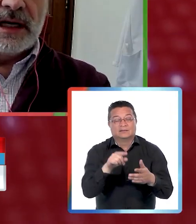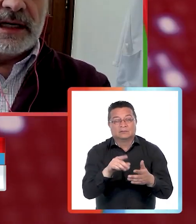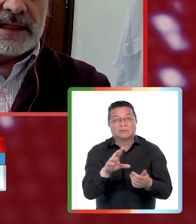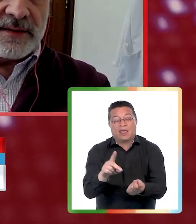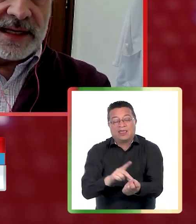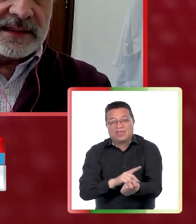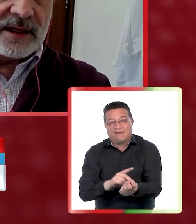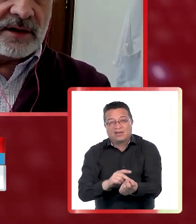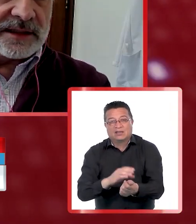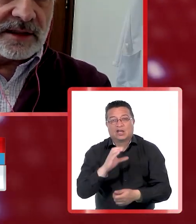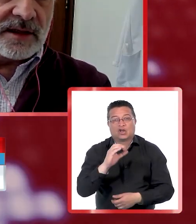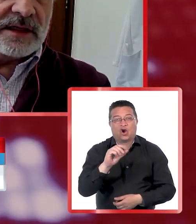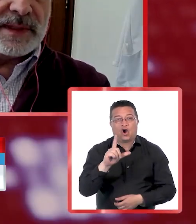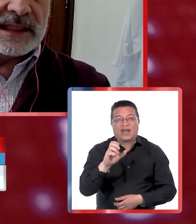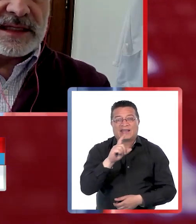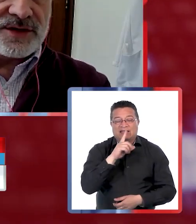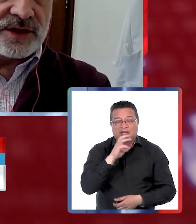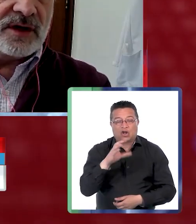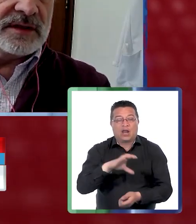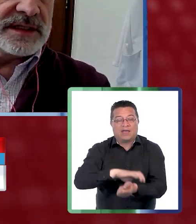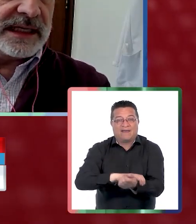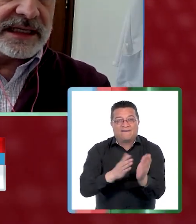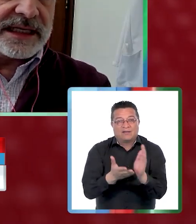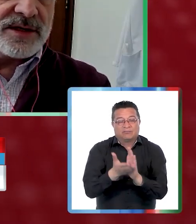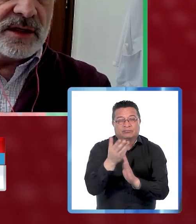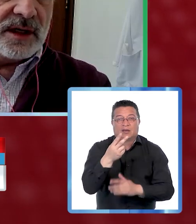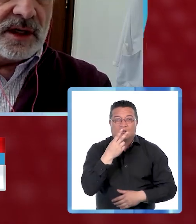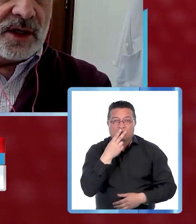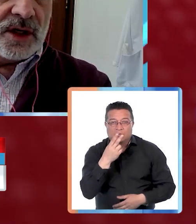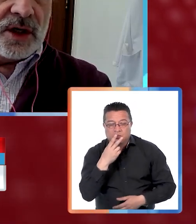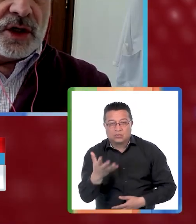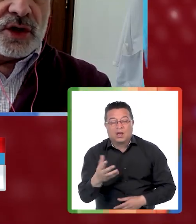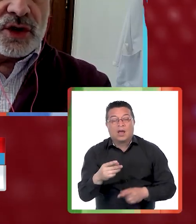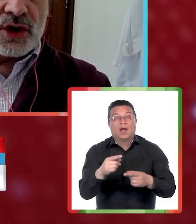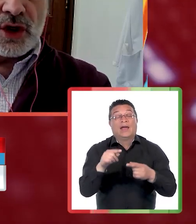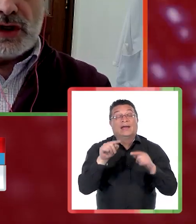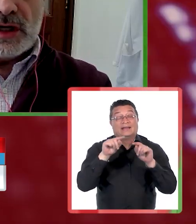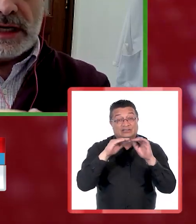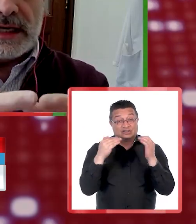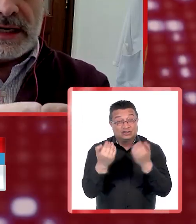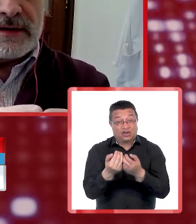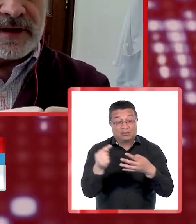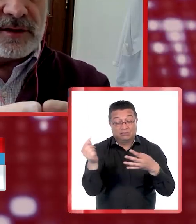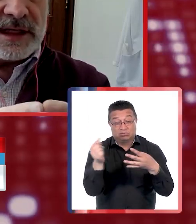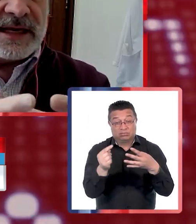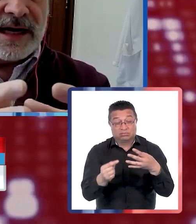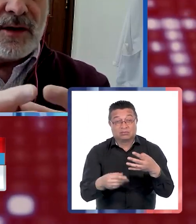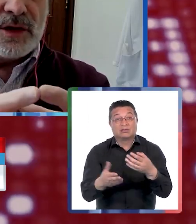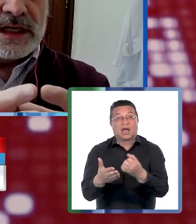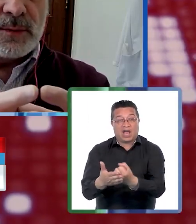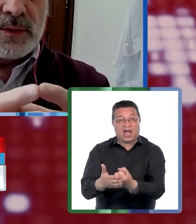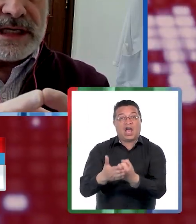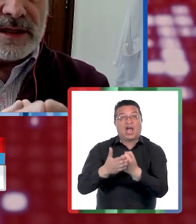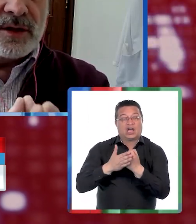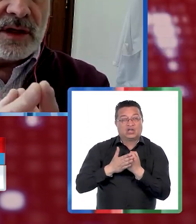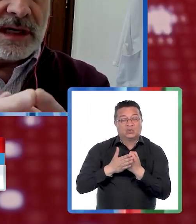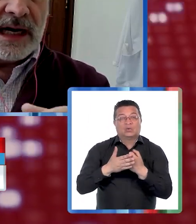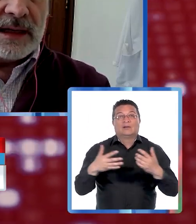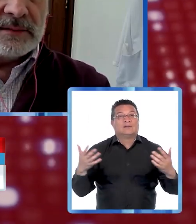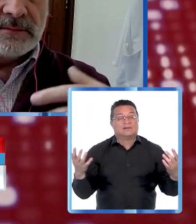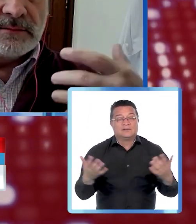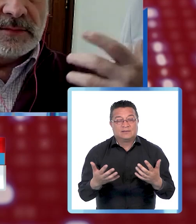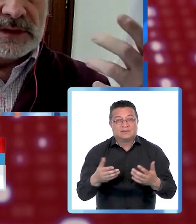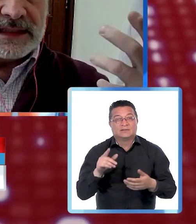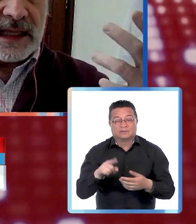insisto, diabetes, colesterol, hipertensión, cigarrillo, son factores que van